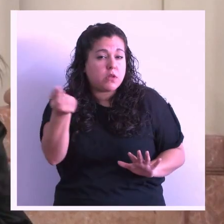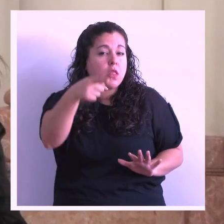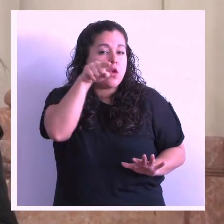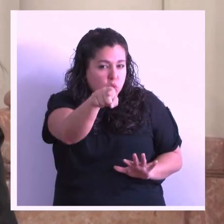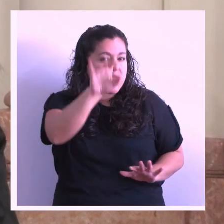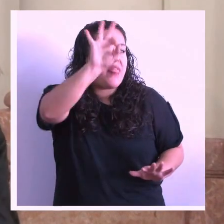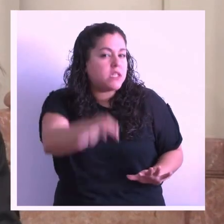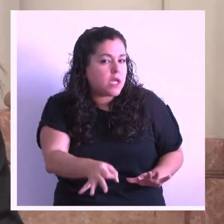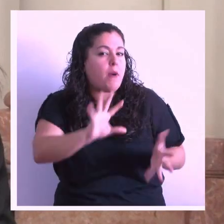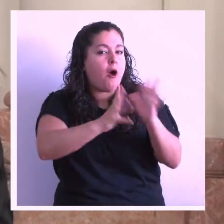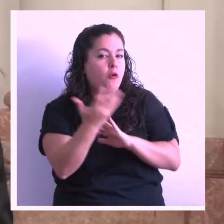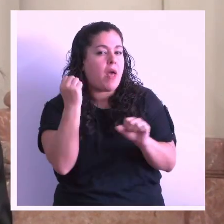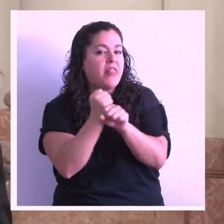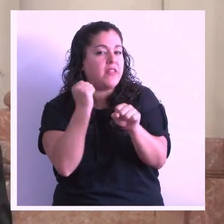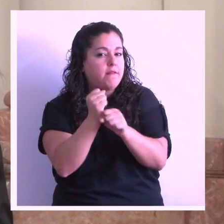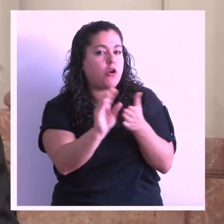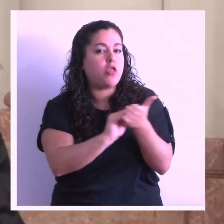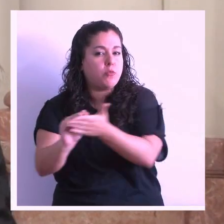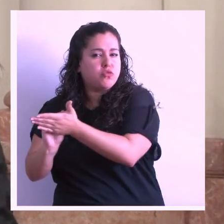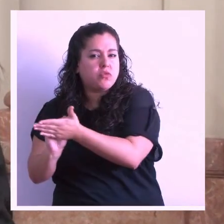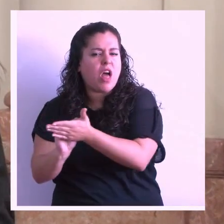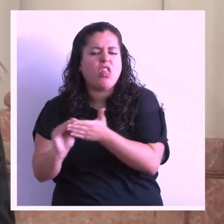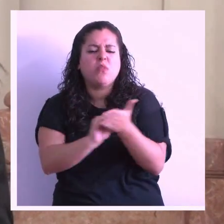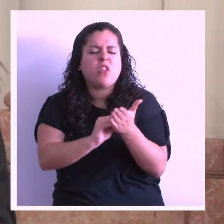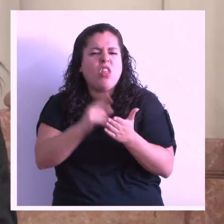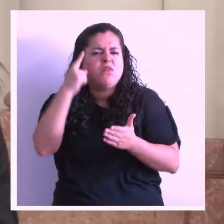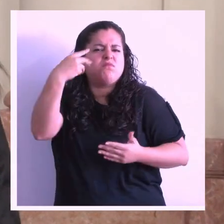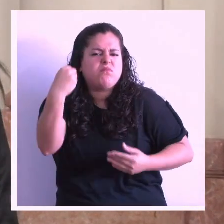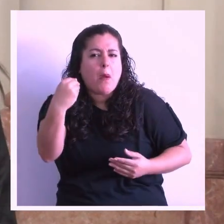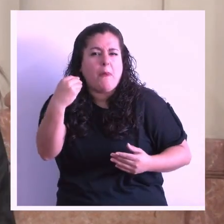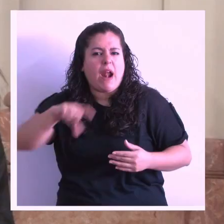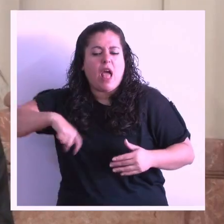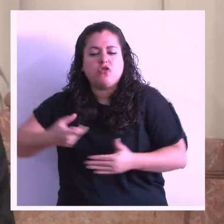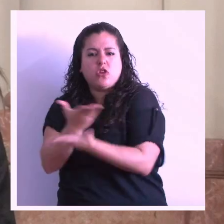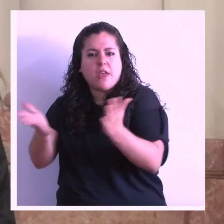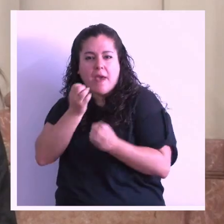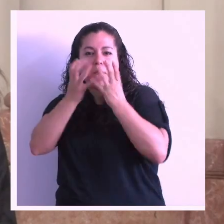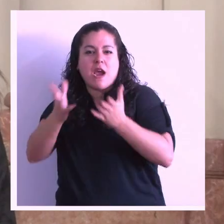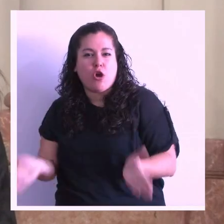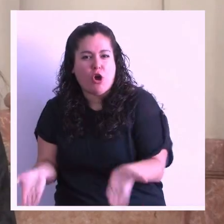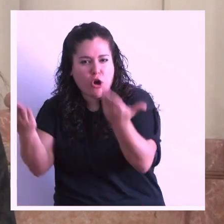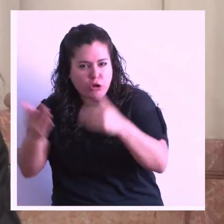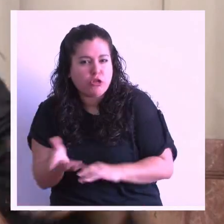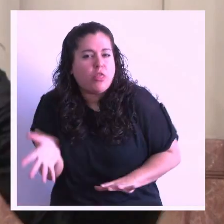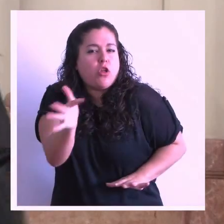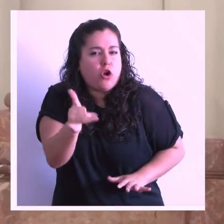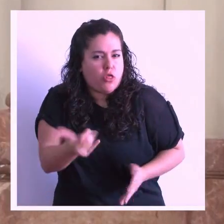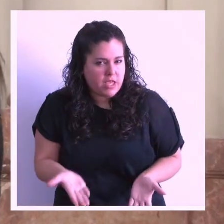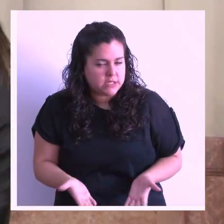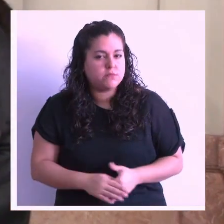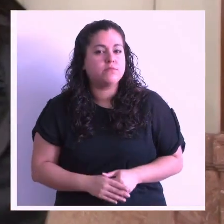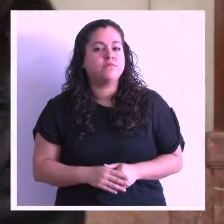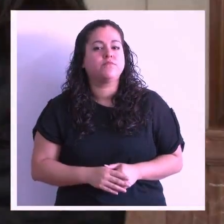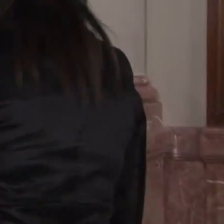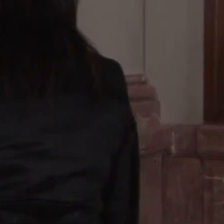importante es que usted conozca cómo trabajan los legisladores, en qué están pensando para mejorarle su vida de todos los días.